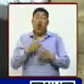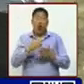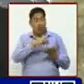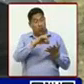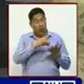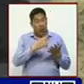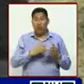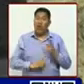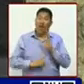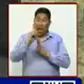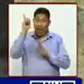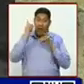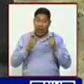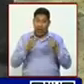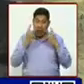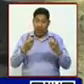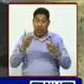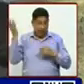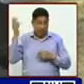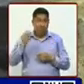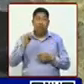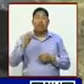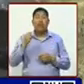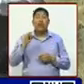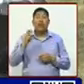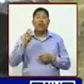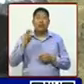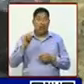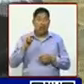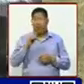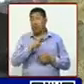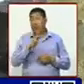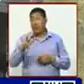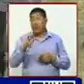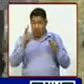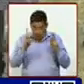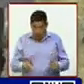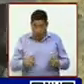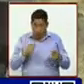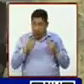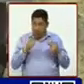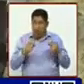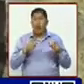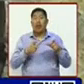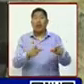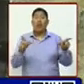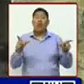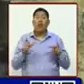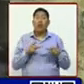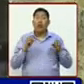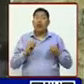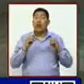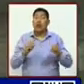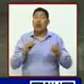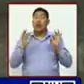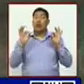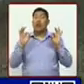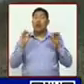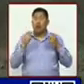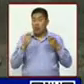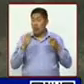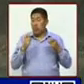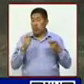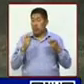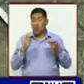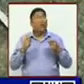desde las alturas, así se ve la represa múltiple Misikuni. 43 personas supervisan justamente este lugar, donde se ha instalado un moderno sistema de vigilancia